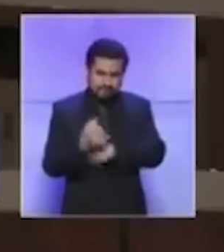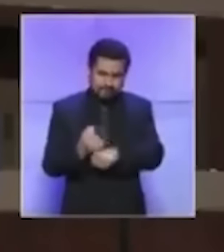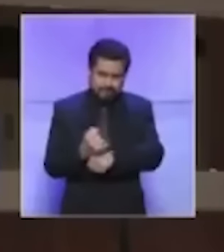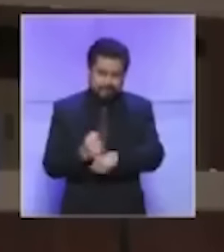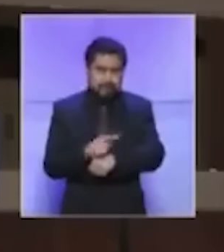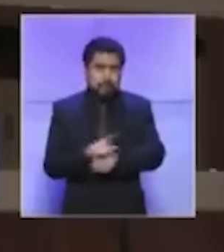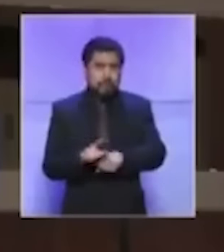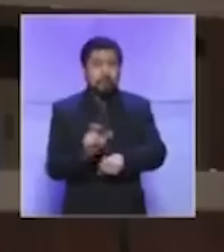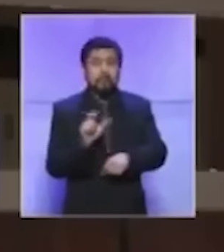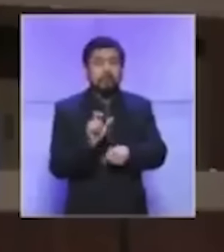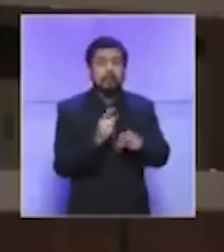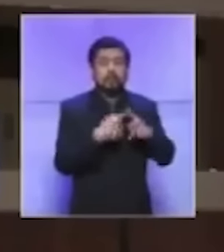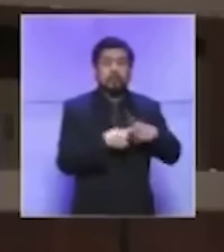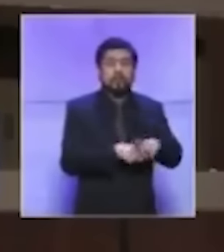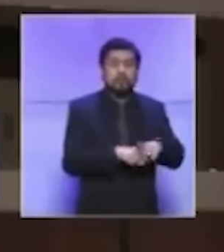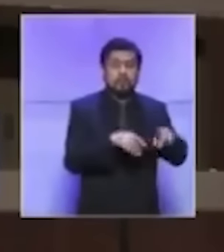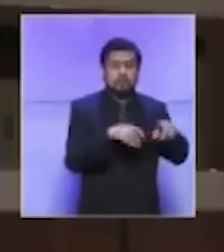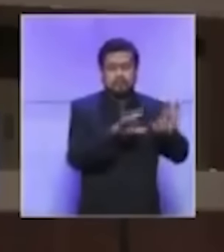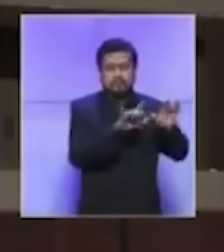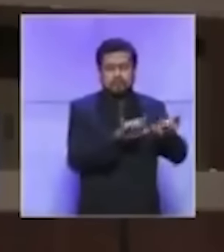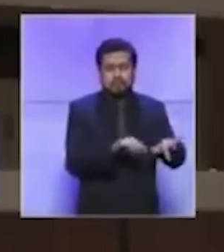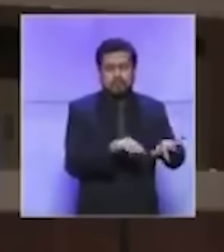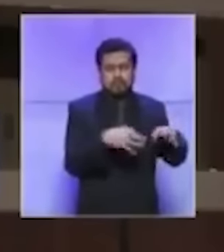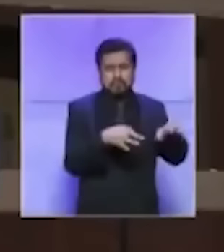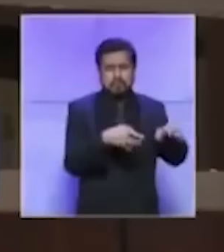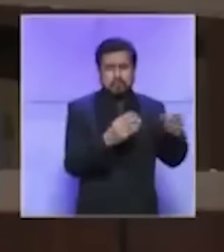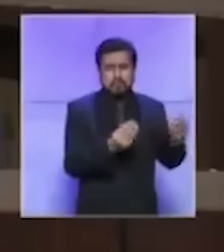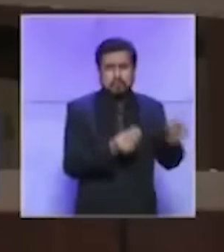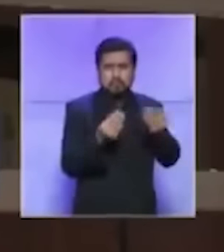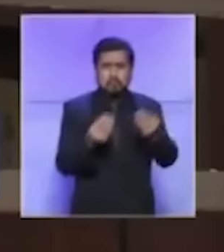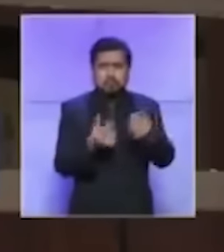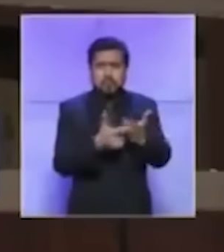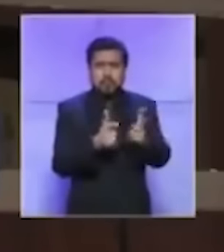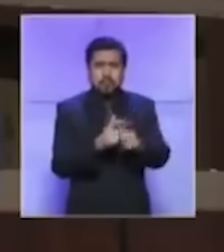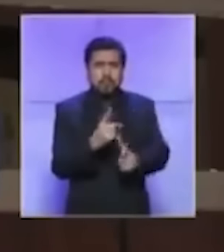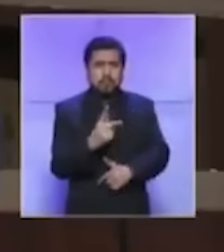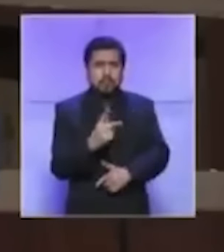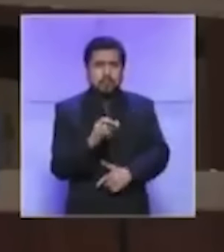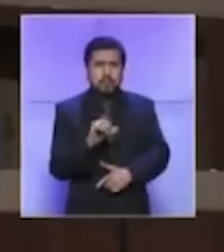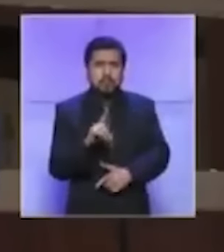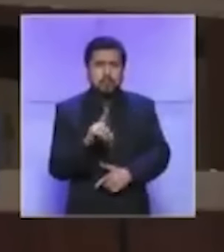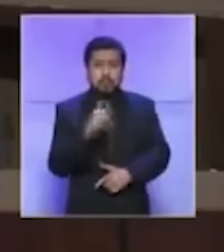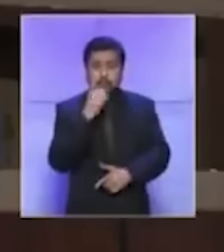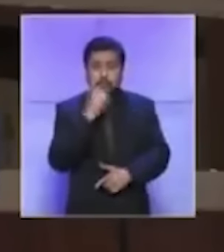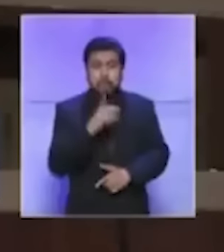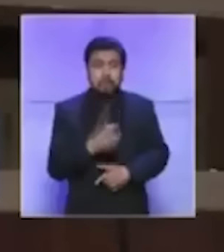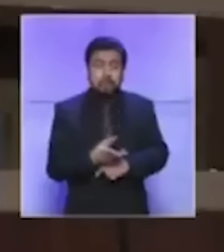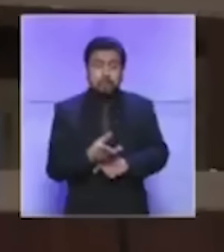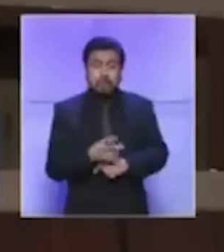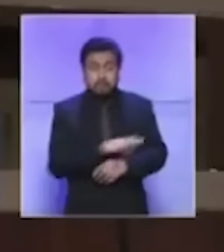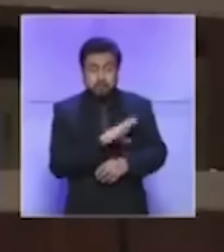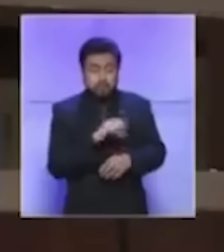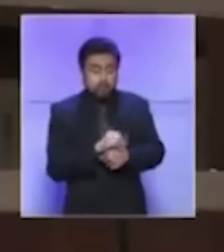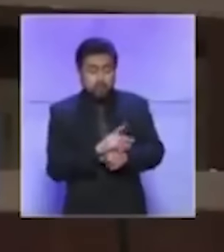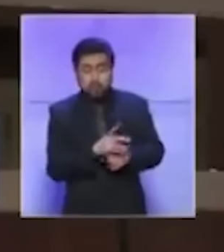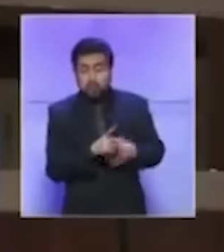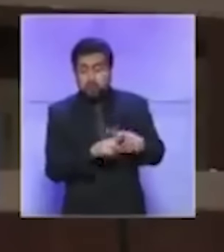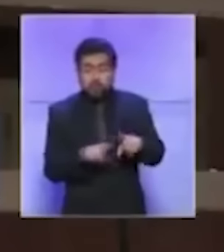escrito inicial, el PRD plantea que se deben recabar elementos de prueba y que una vez